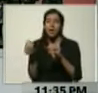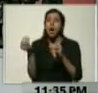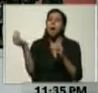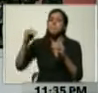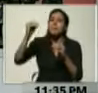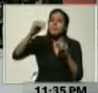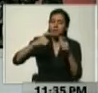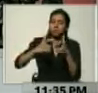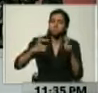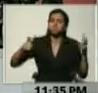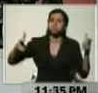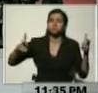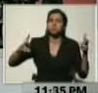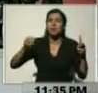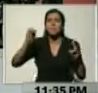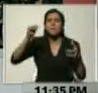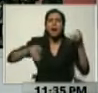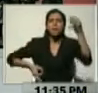magistrados